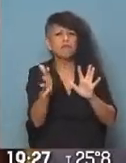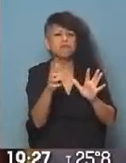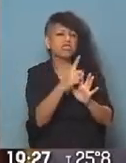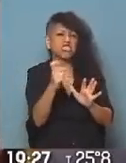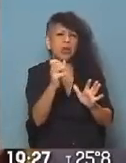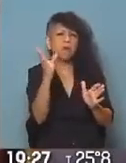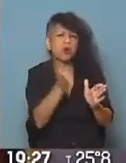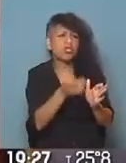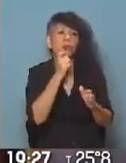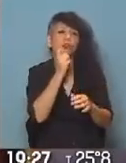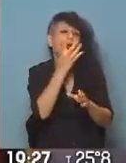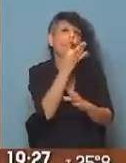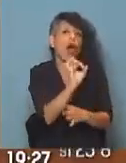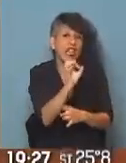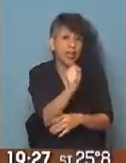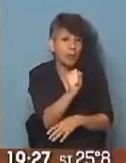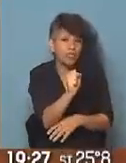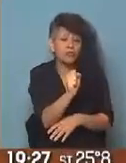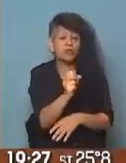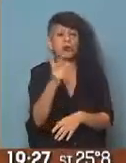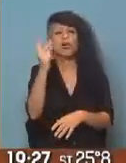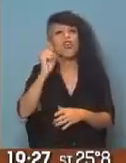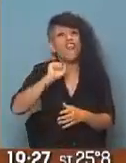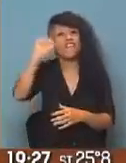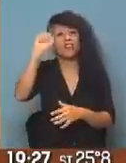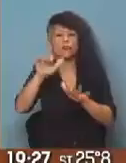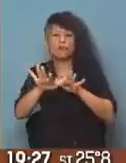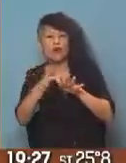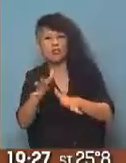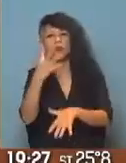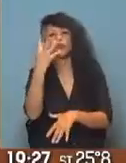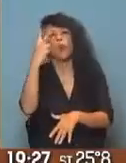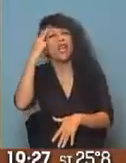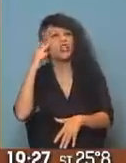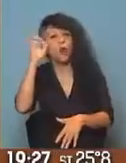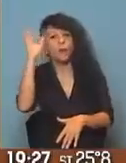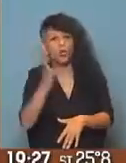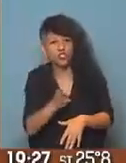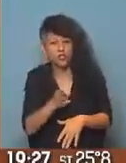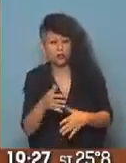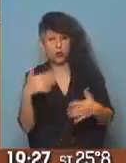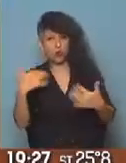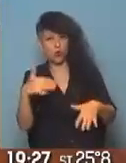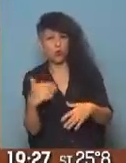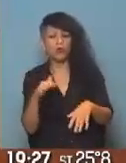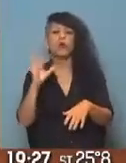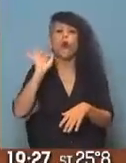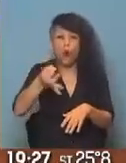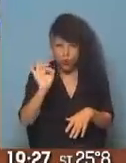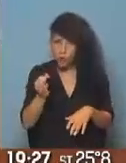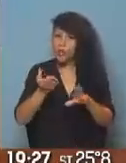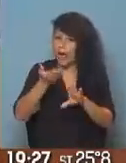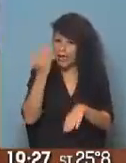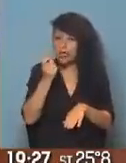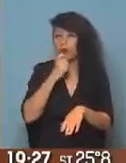suponiendo un dólar de 40 efe la inflación va a estar en la zona de 49 por ciento octubre va a seguir alta suponiendo que